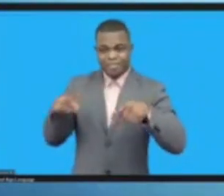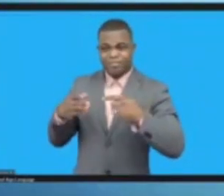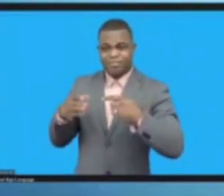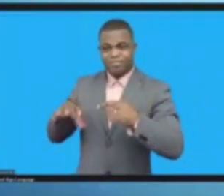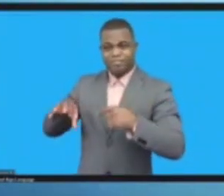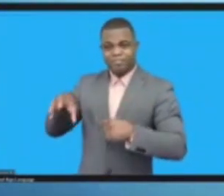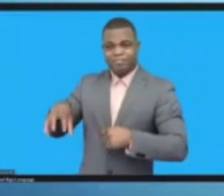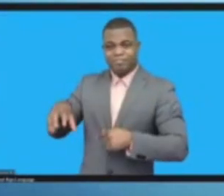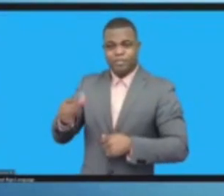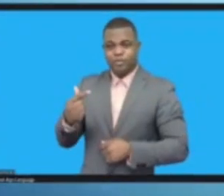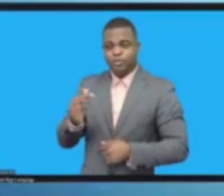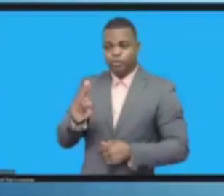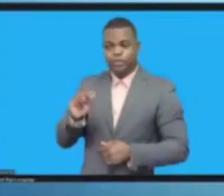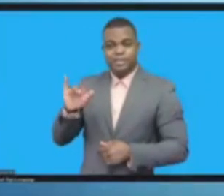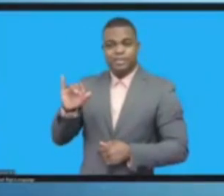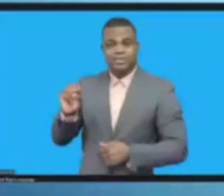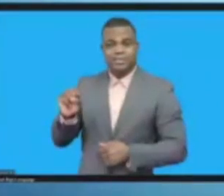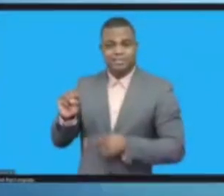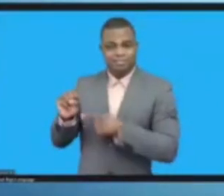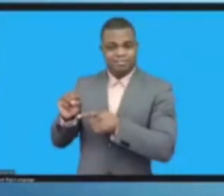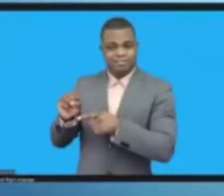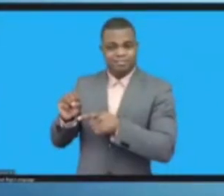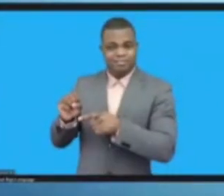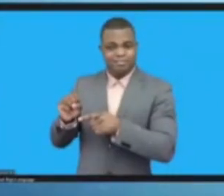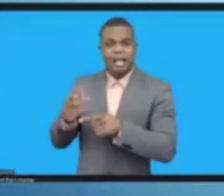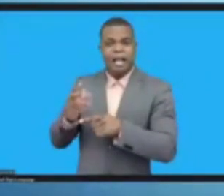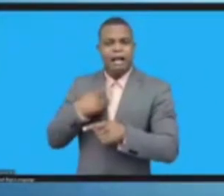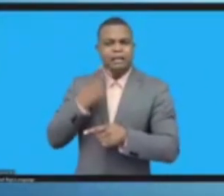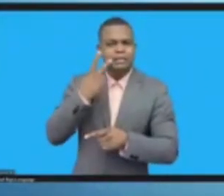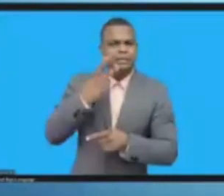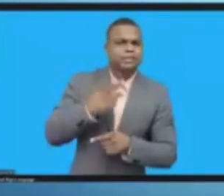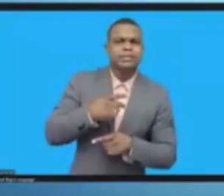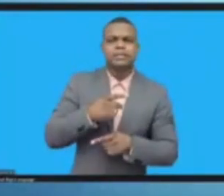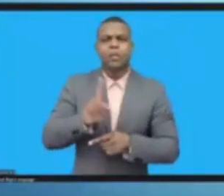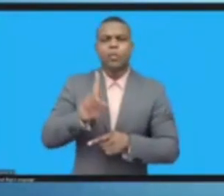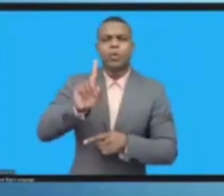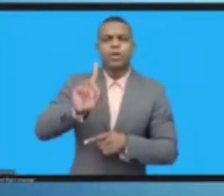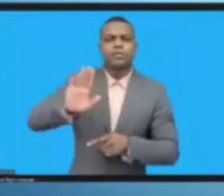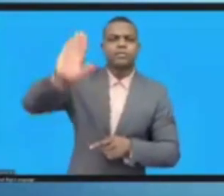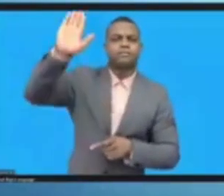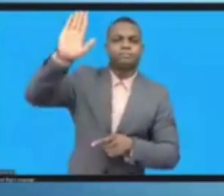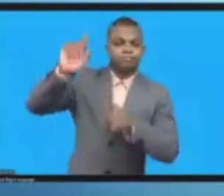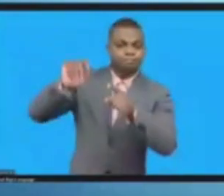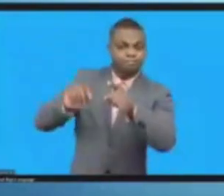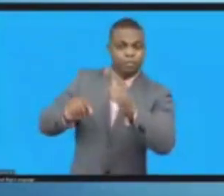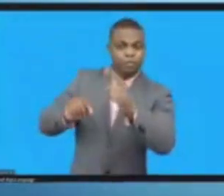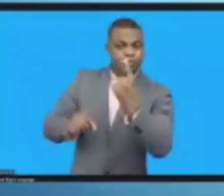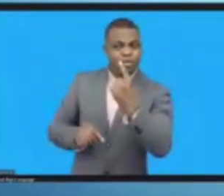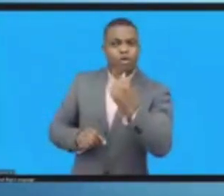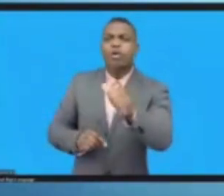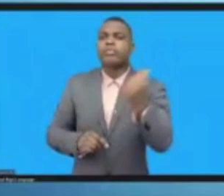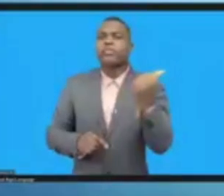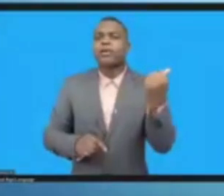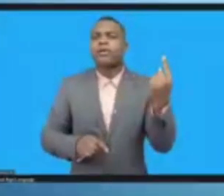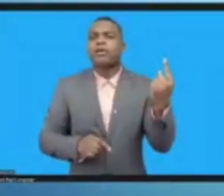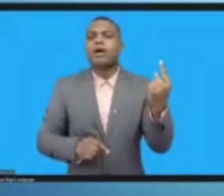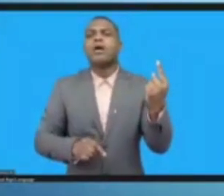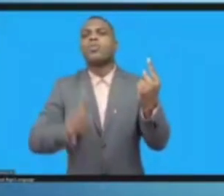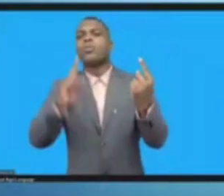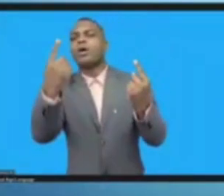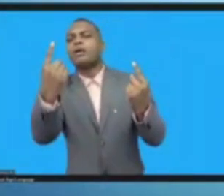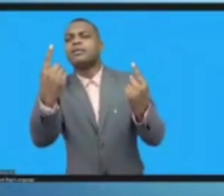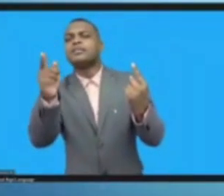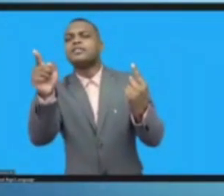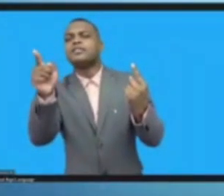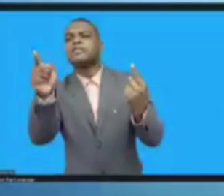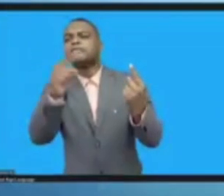también estuve alguien allí al fondo veo que también estuvo mi amigo de Turquía también y Conozco muchos otros que también